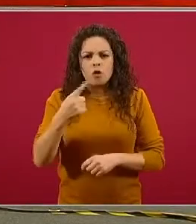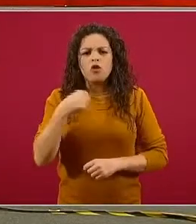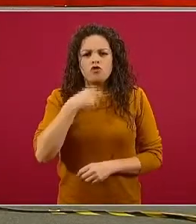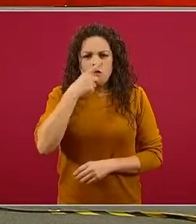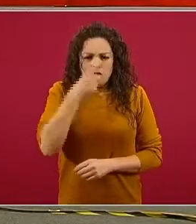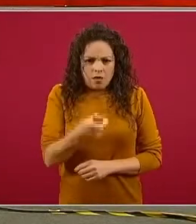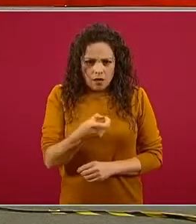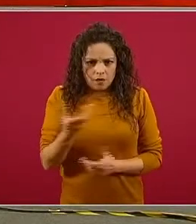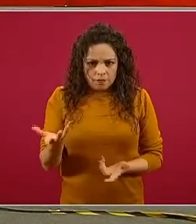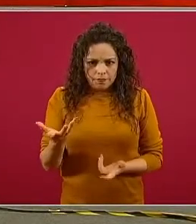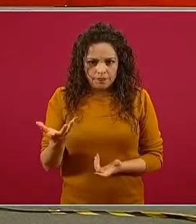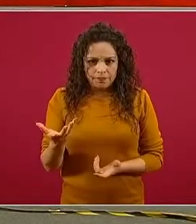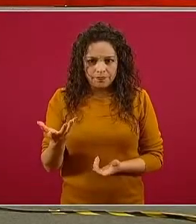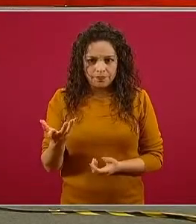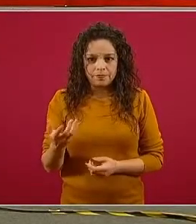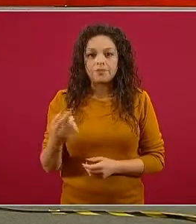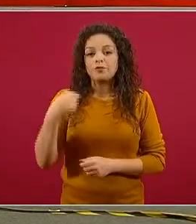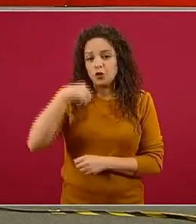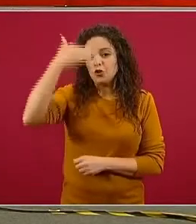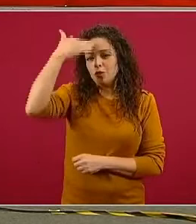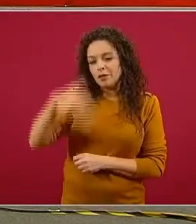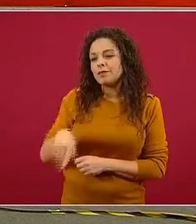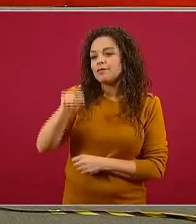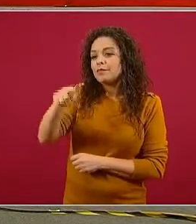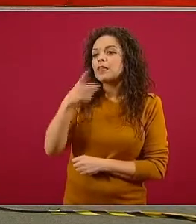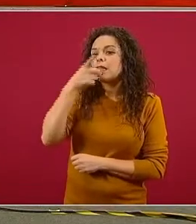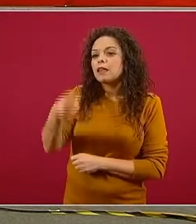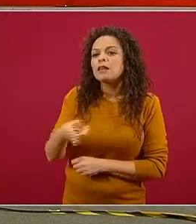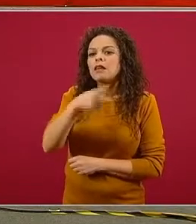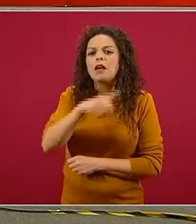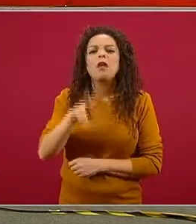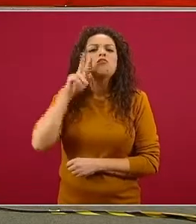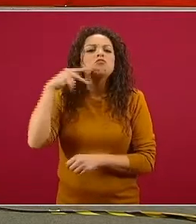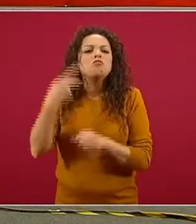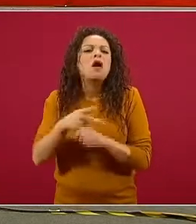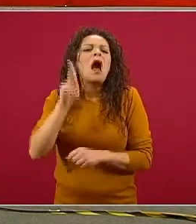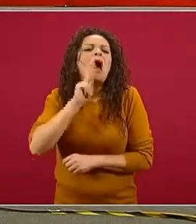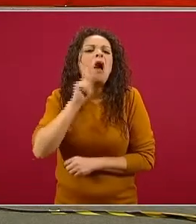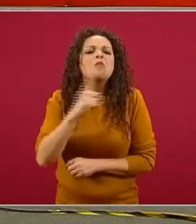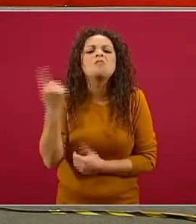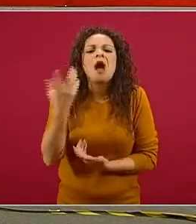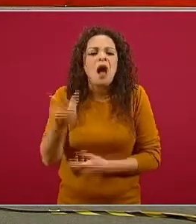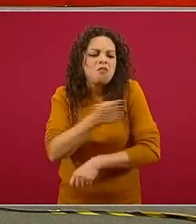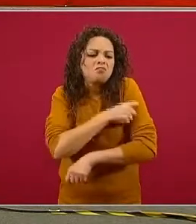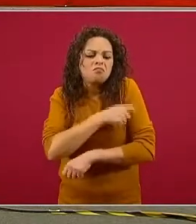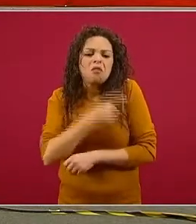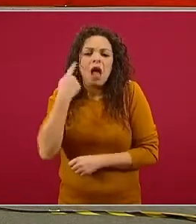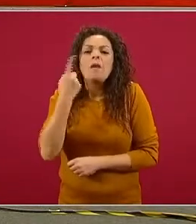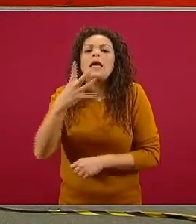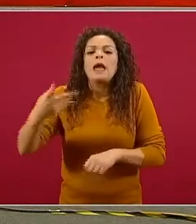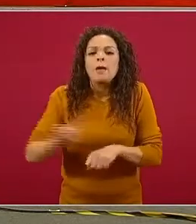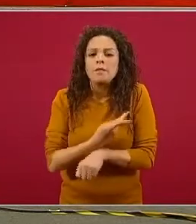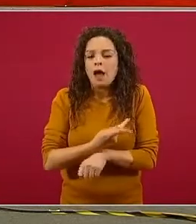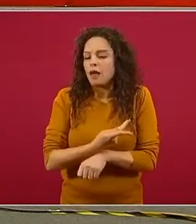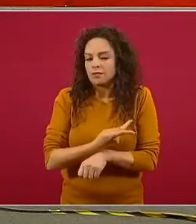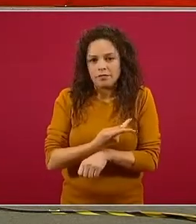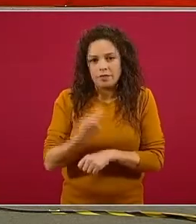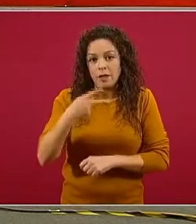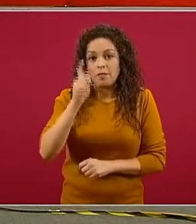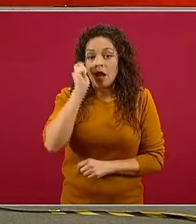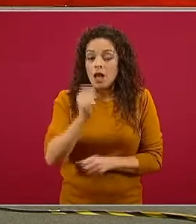mala voluntad, de decir conejillos de India, es muy peligrosa porque puede transferir una idea equivocada de